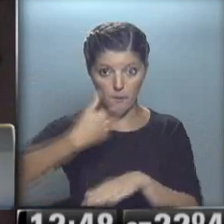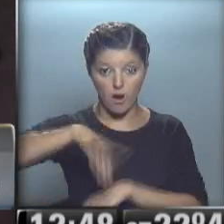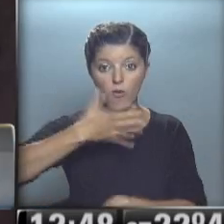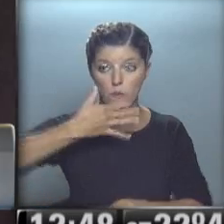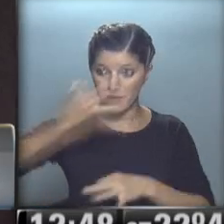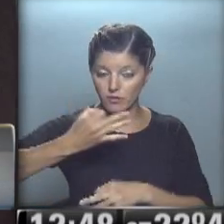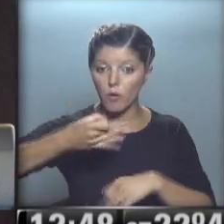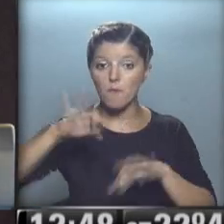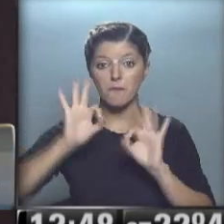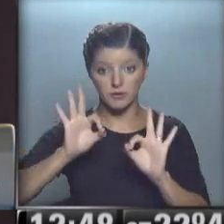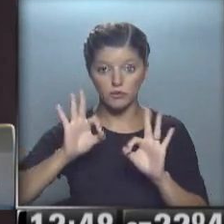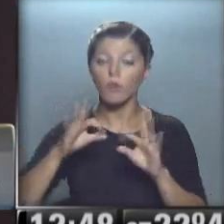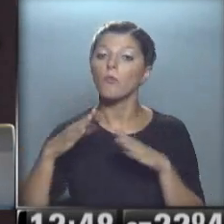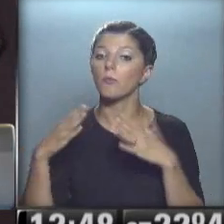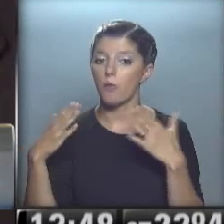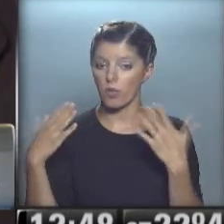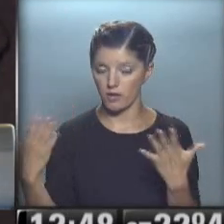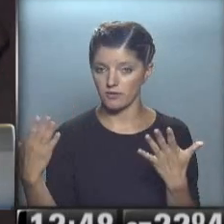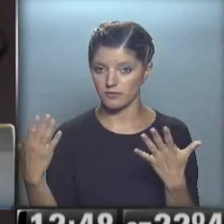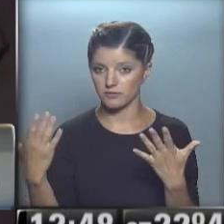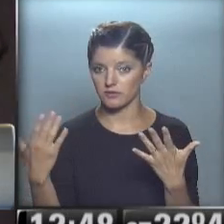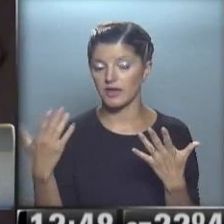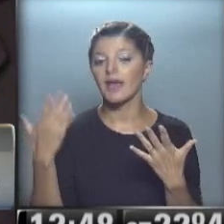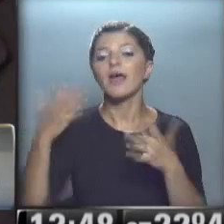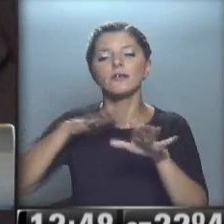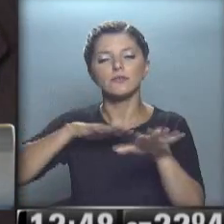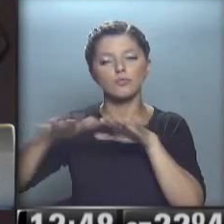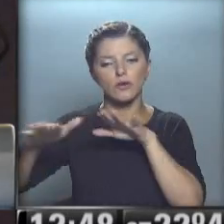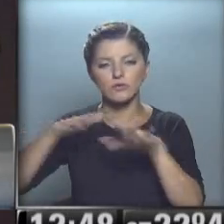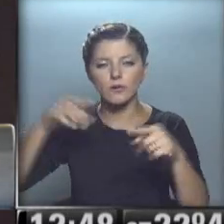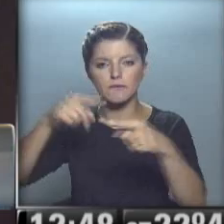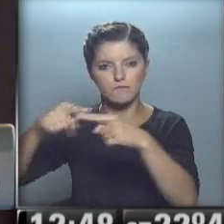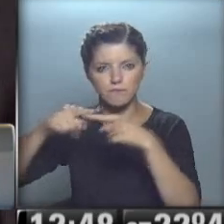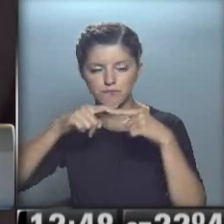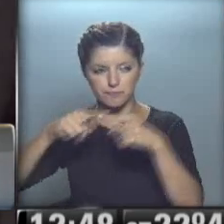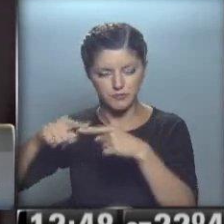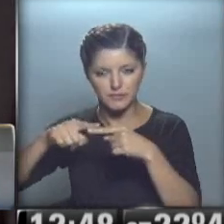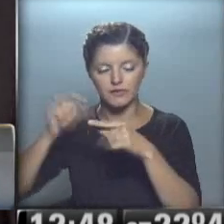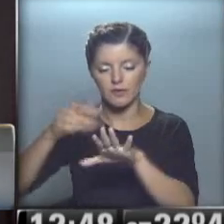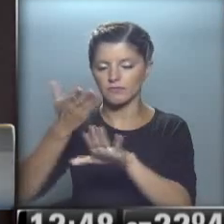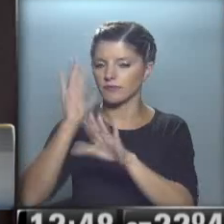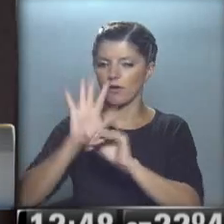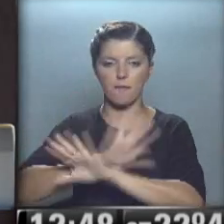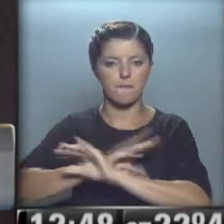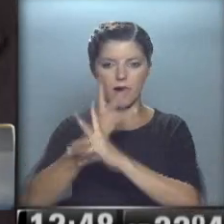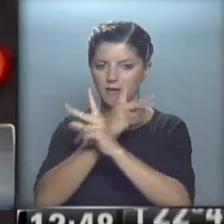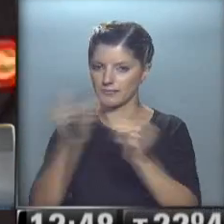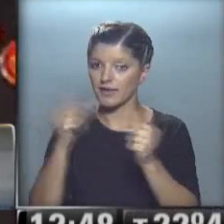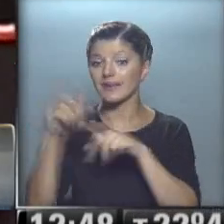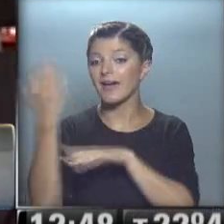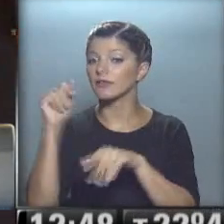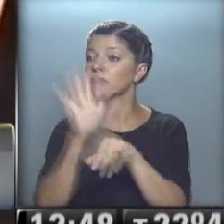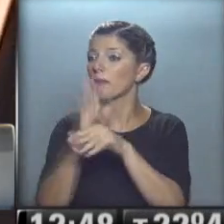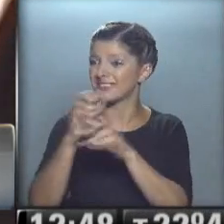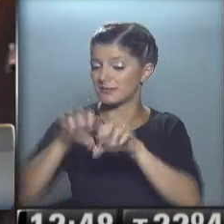cumplido poder dejar atrás de una vez por todas la agenda del pasado que muchas veces nos ha dividido y con